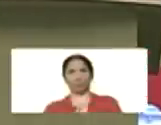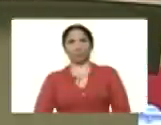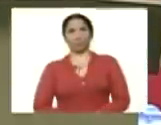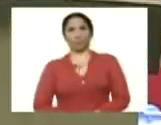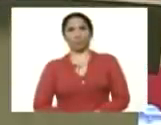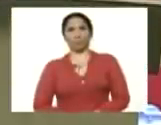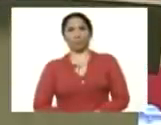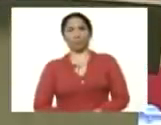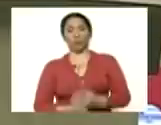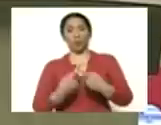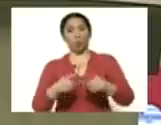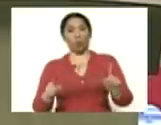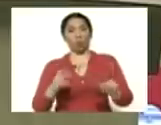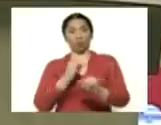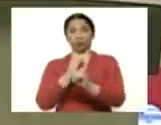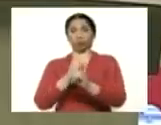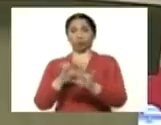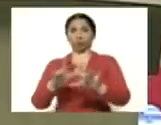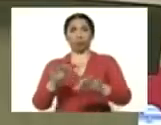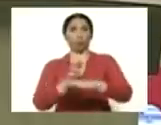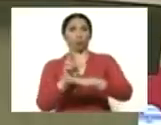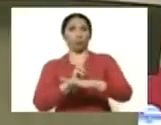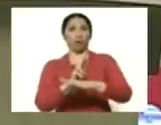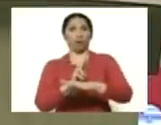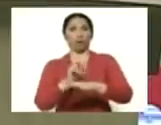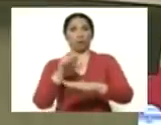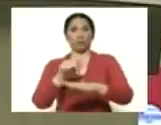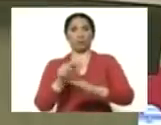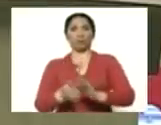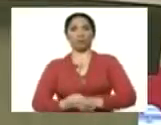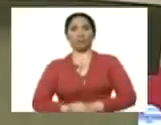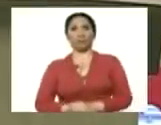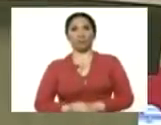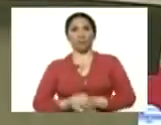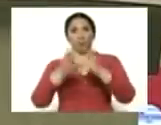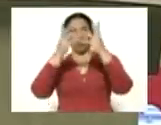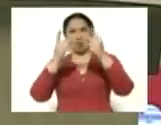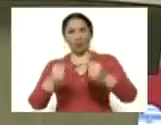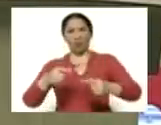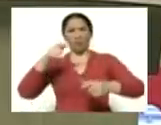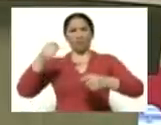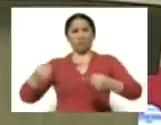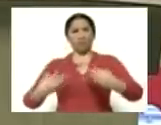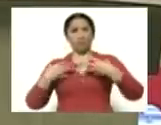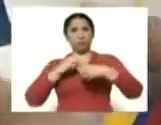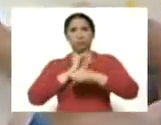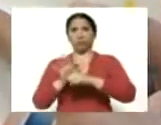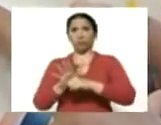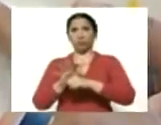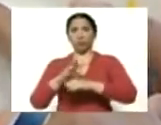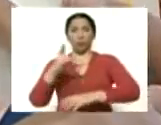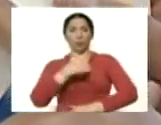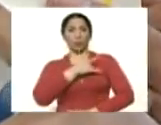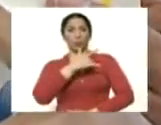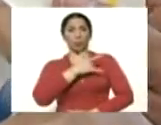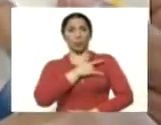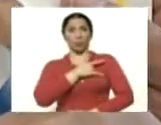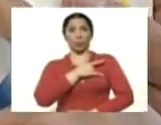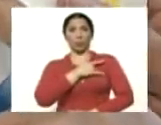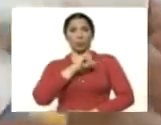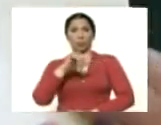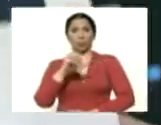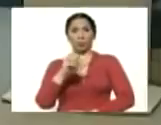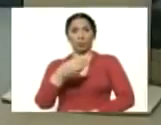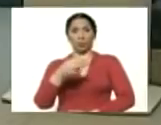hay otra página muy utilizada, que es una página de contador de casos de la Universidad de Johns Hopkins de